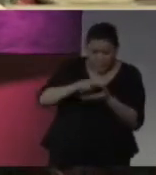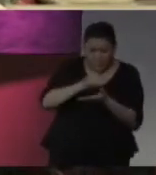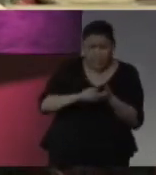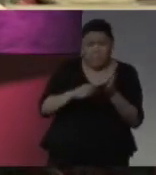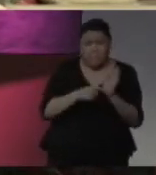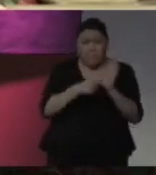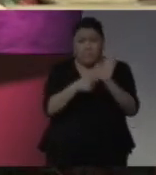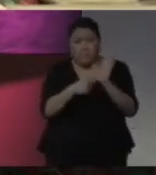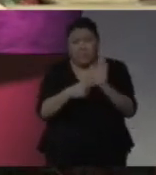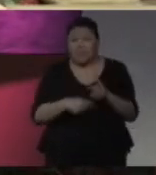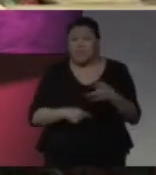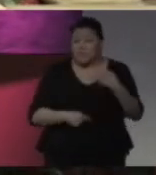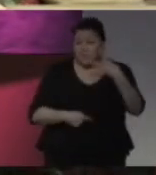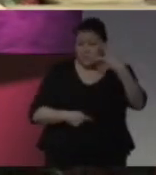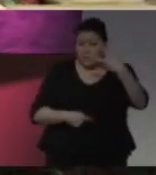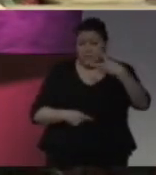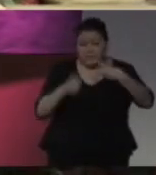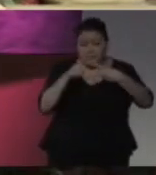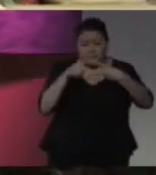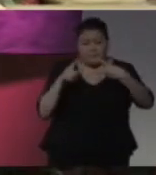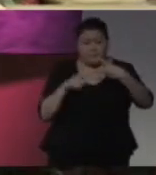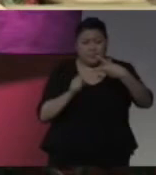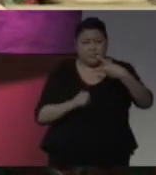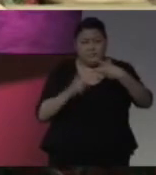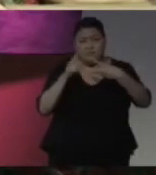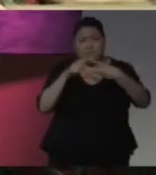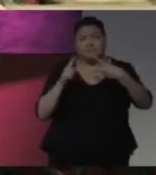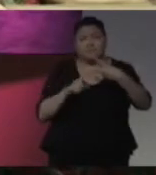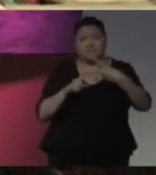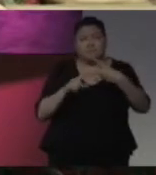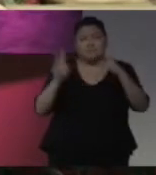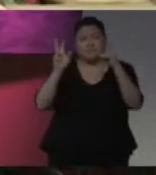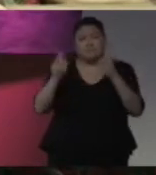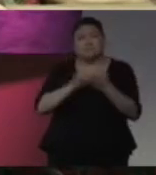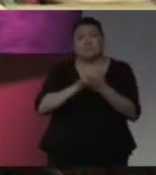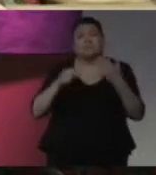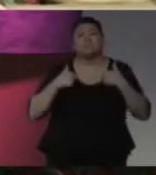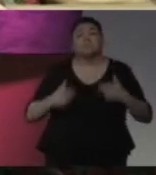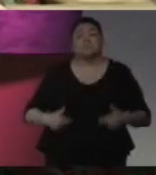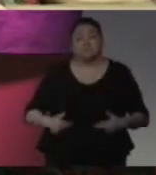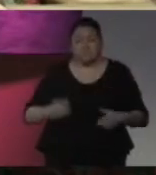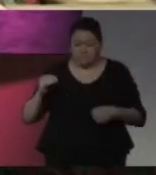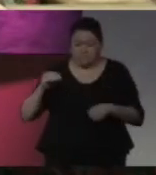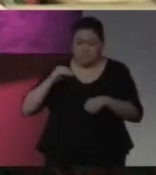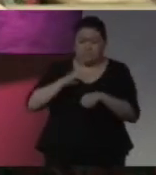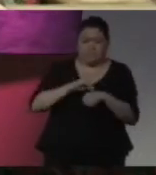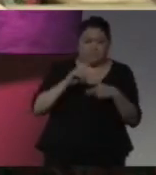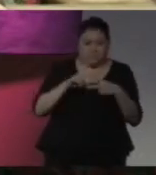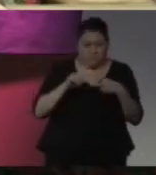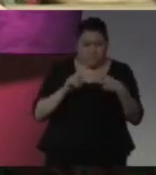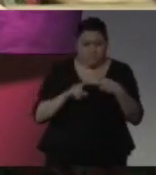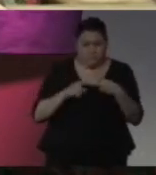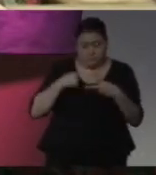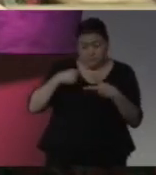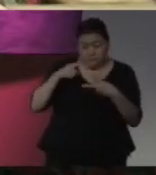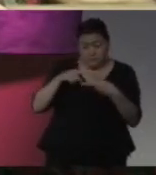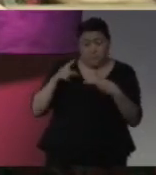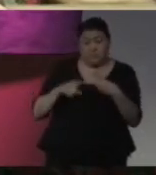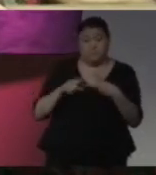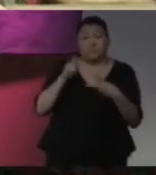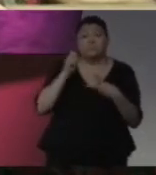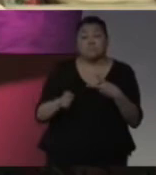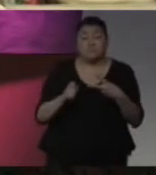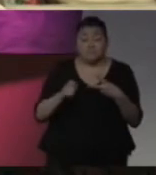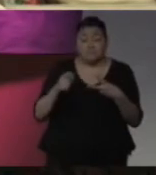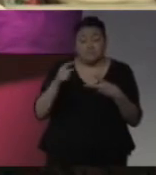que iluminan los conceptos de derechos humanos y que tienen una clara imbricación